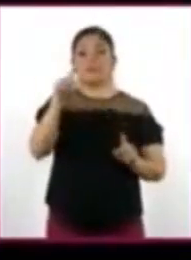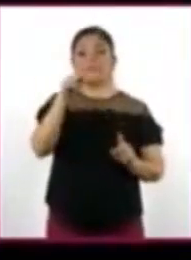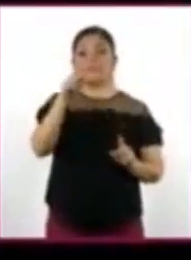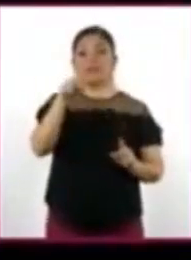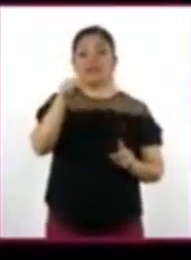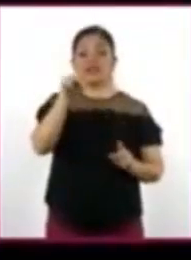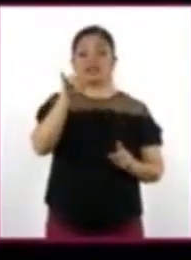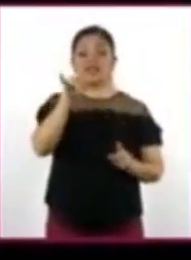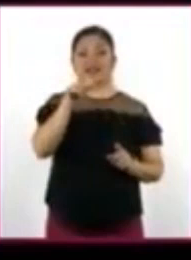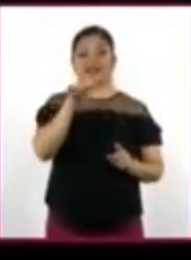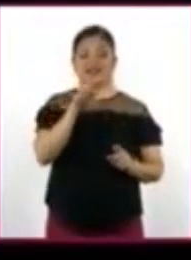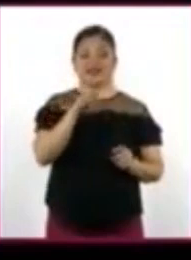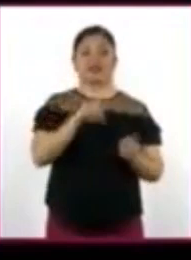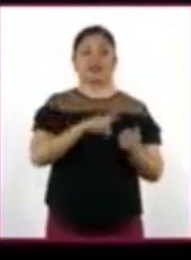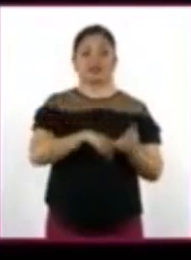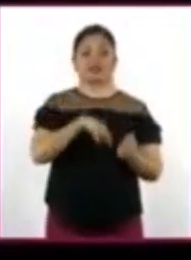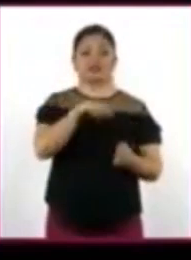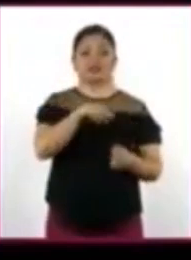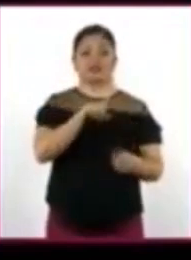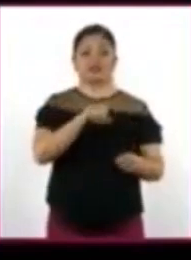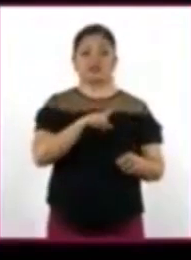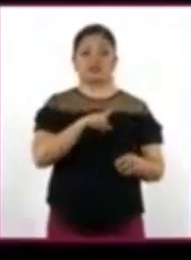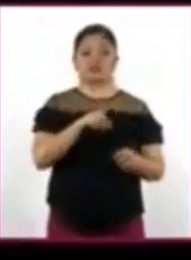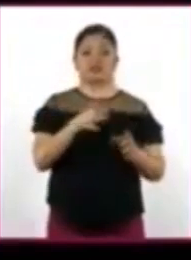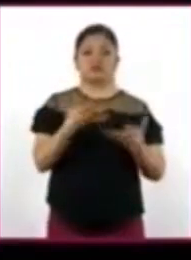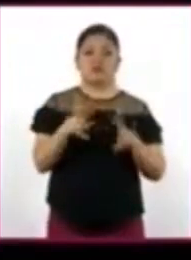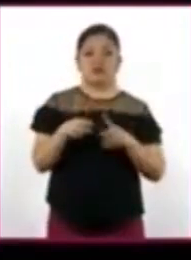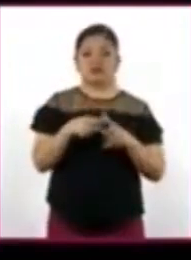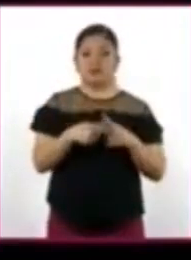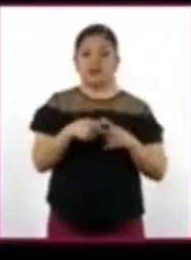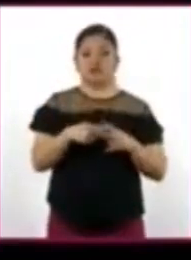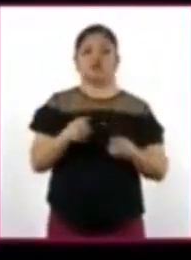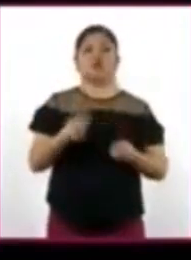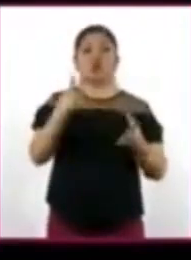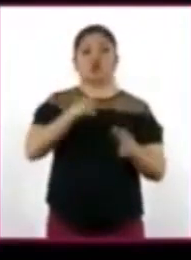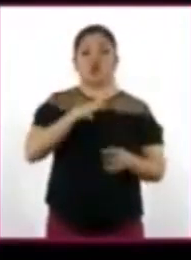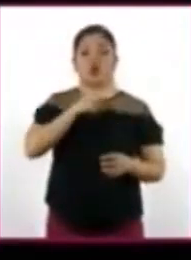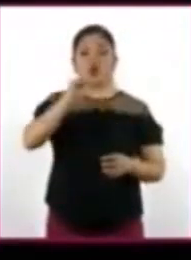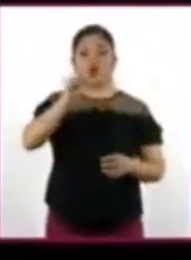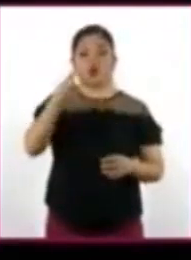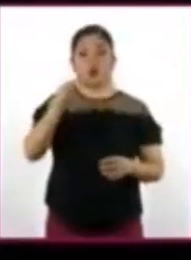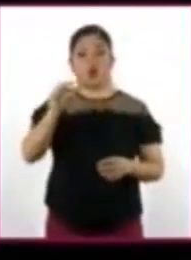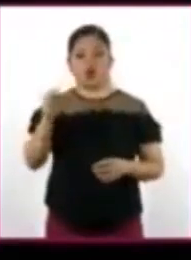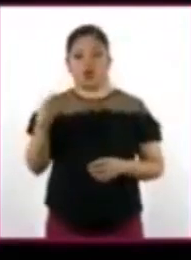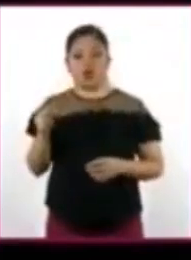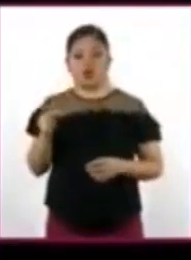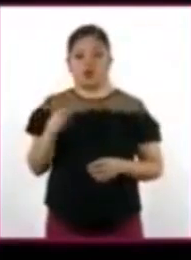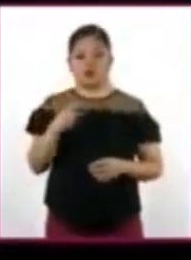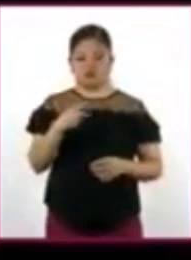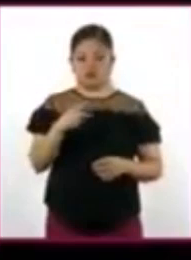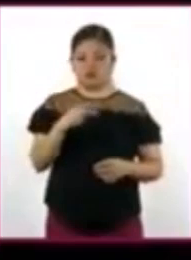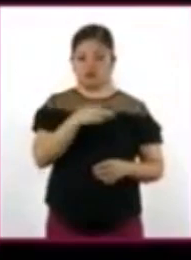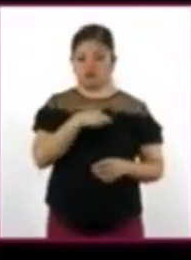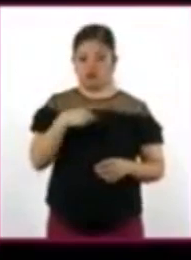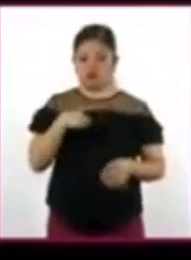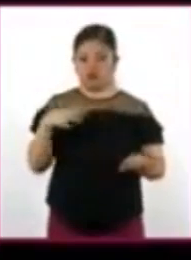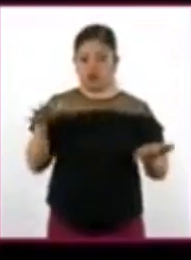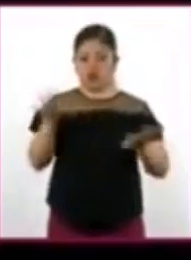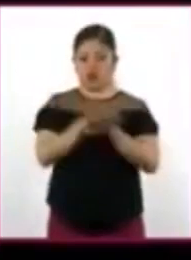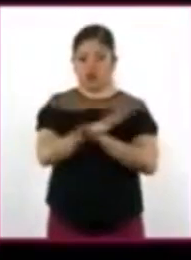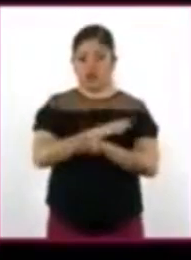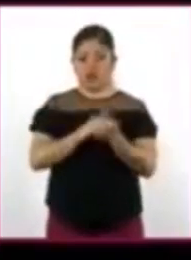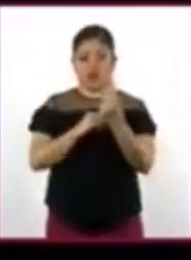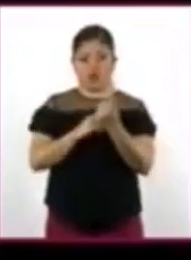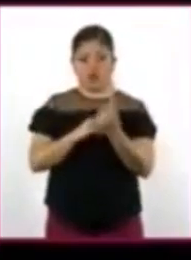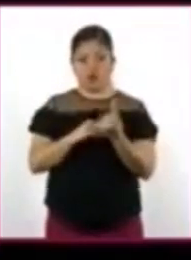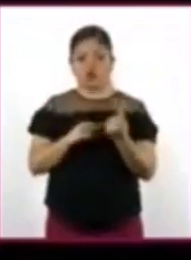la pendiente la sacábamos como la cantidad de bloques, en este caso, la cantidad de bloques que nosotros cambiamos de